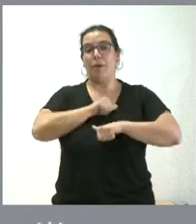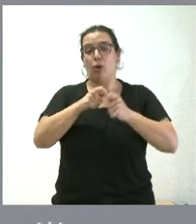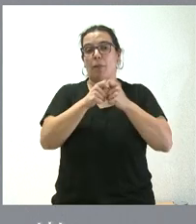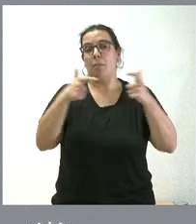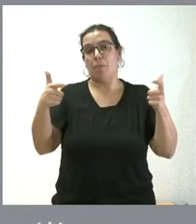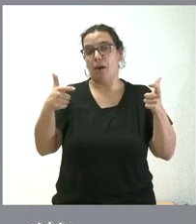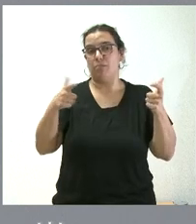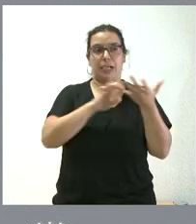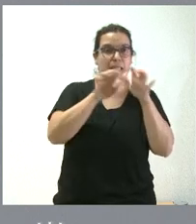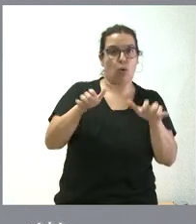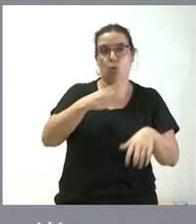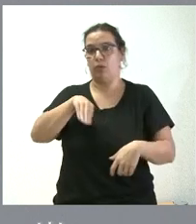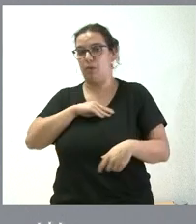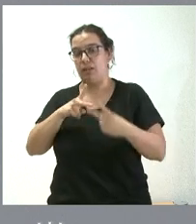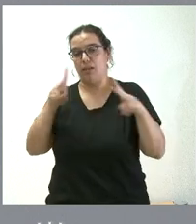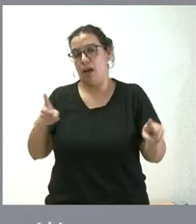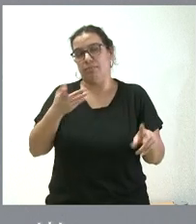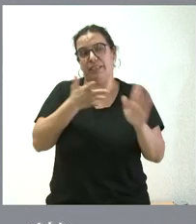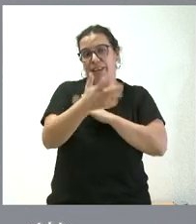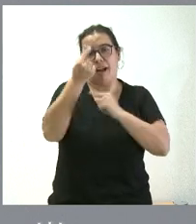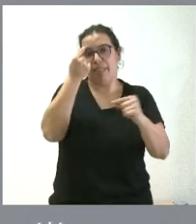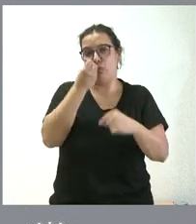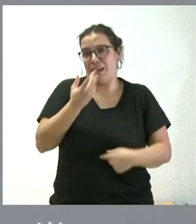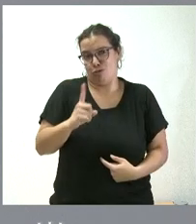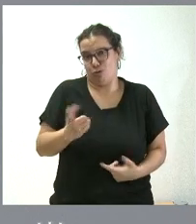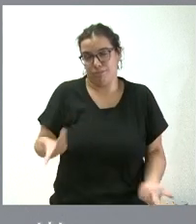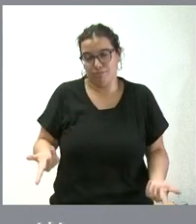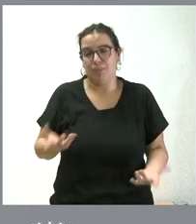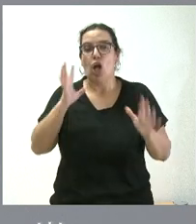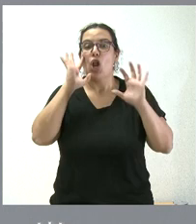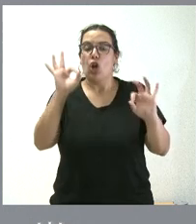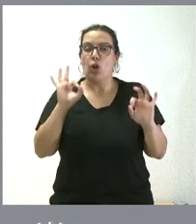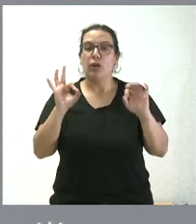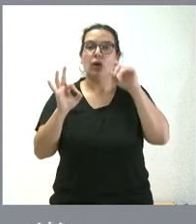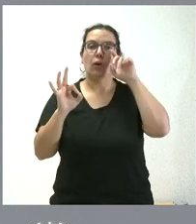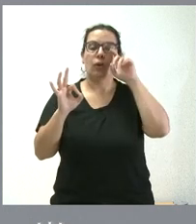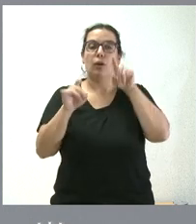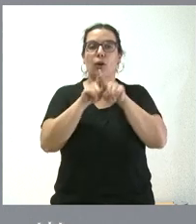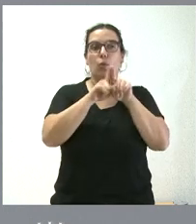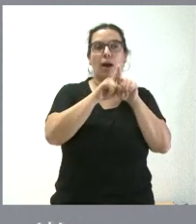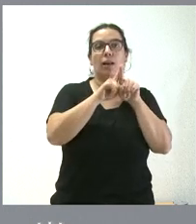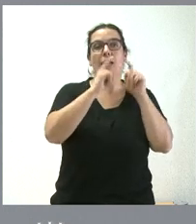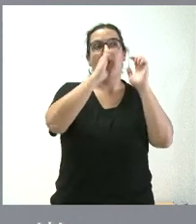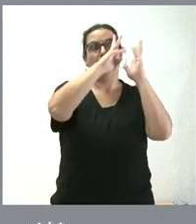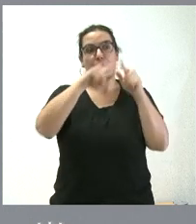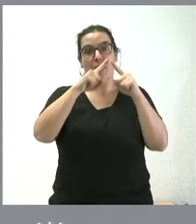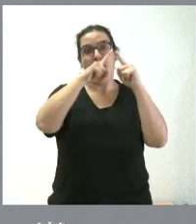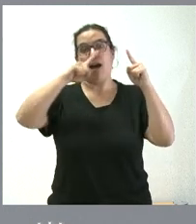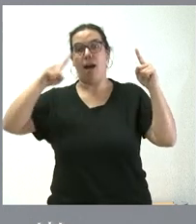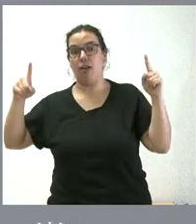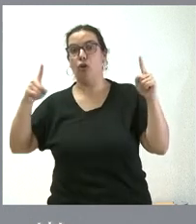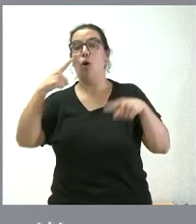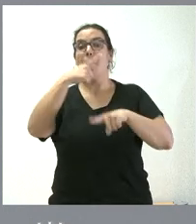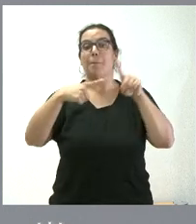castill como en España no podemos decir que los datos sean buenos Es verdad que se mantiene el diferencial en términos de tasa de paro respecto de la media